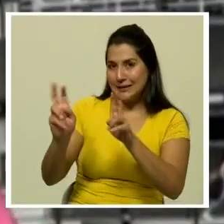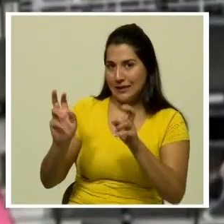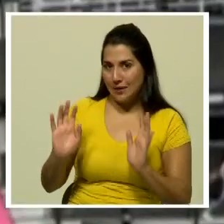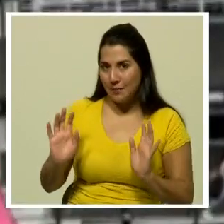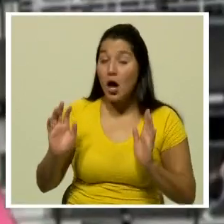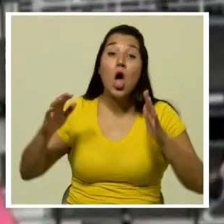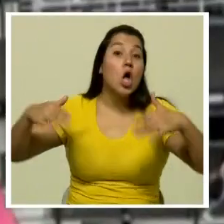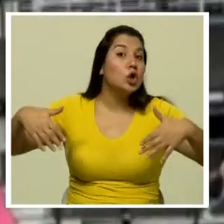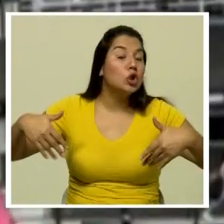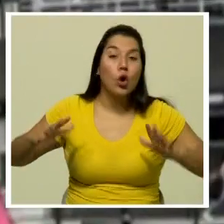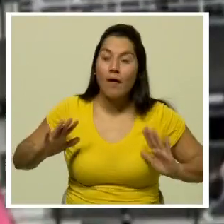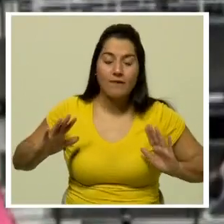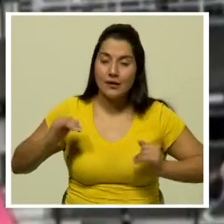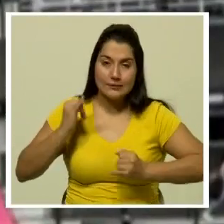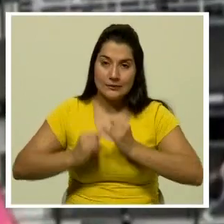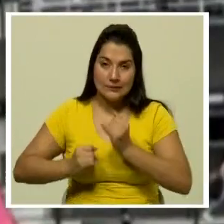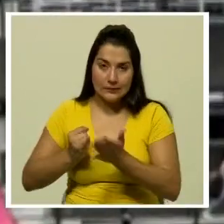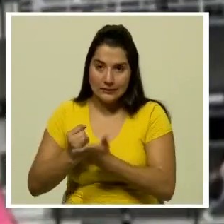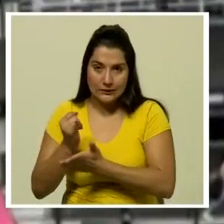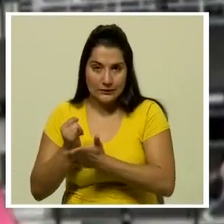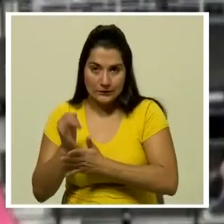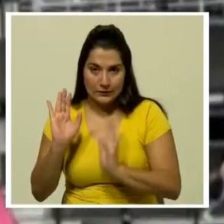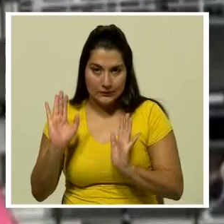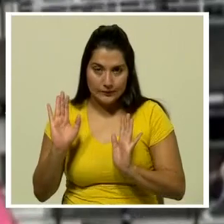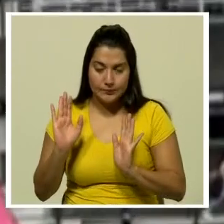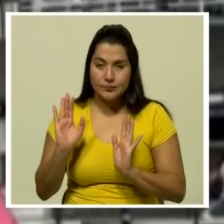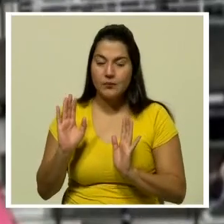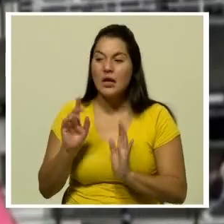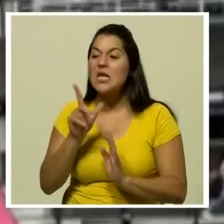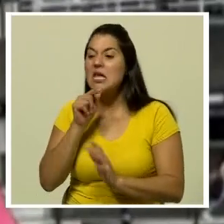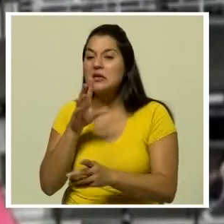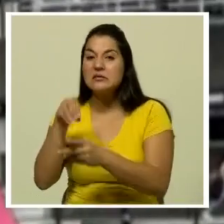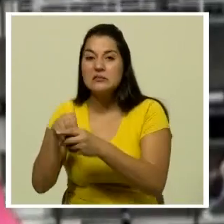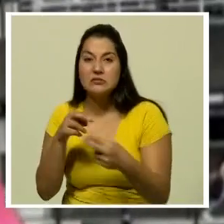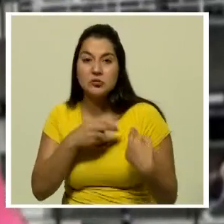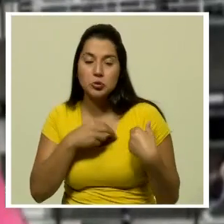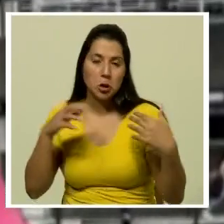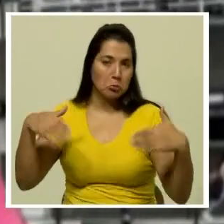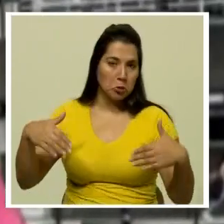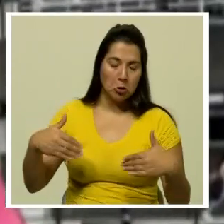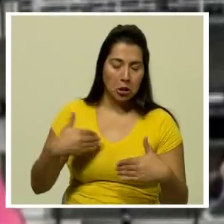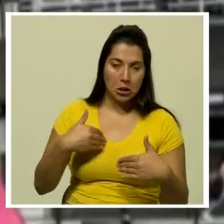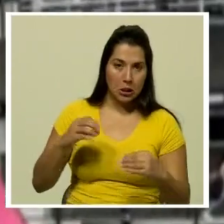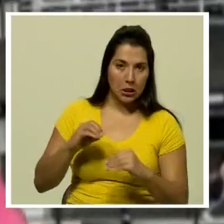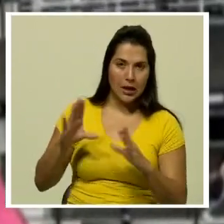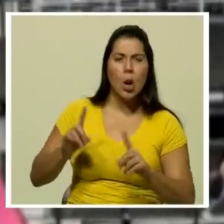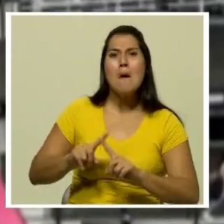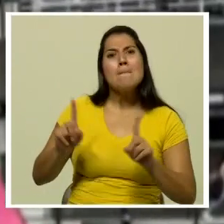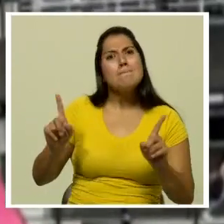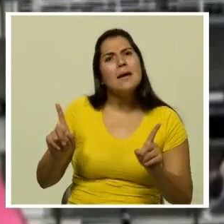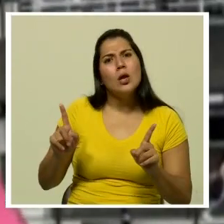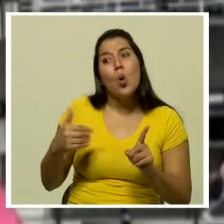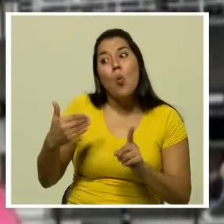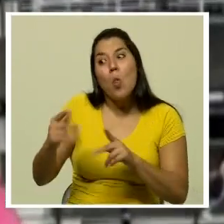sido definido qué delitos estarían involucrados en ese caso, pero la gente reaccionó a eso y a